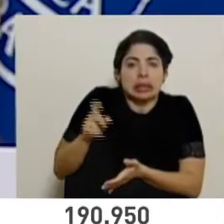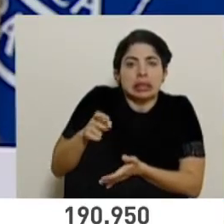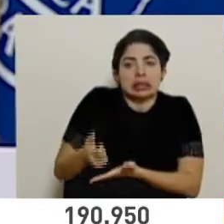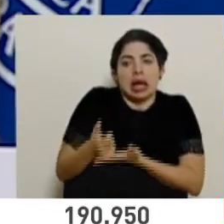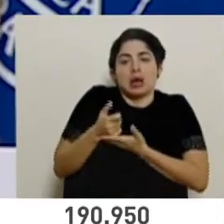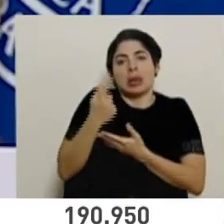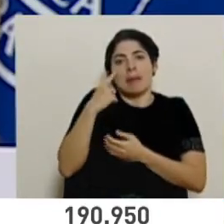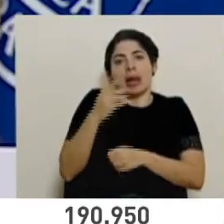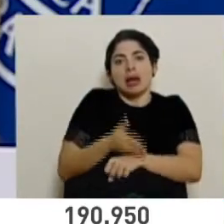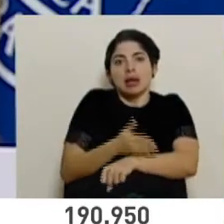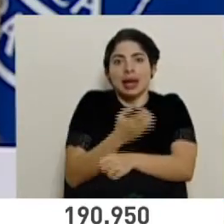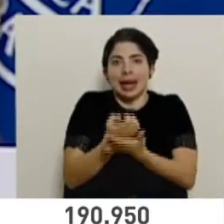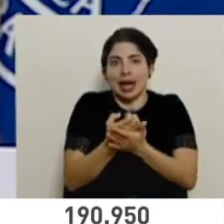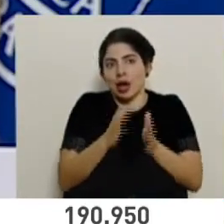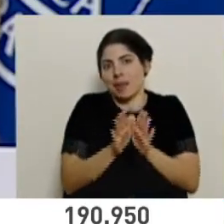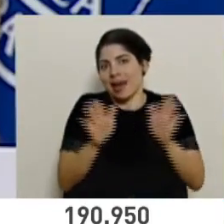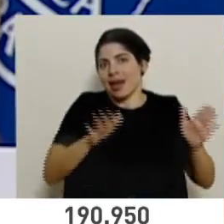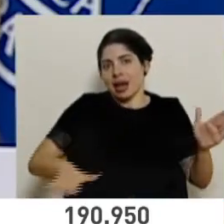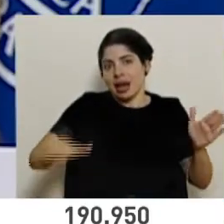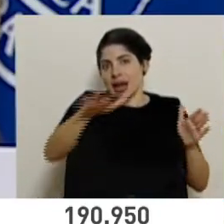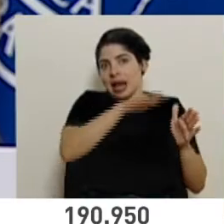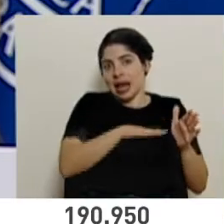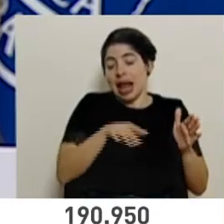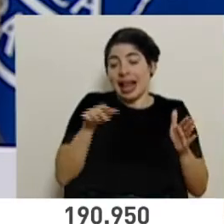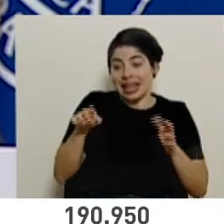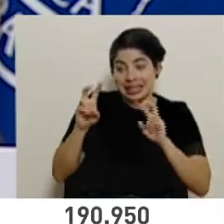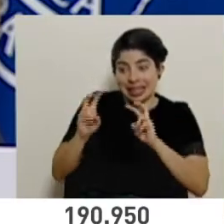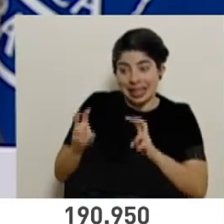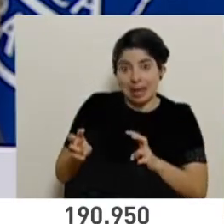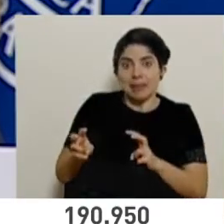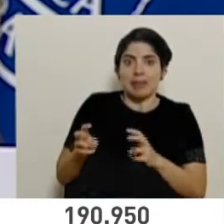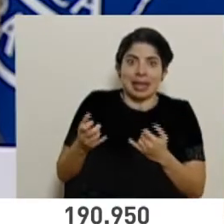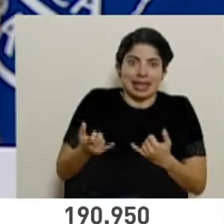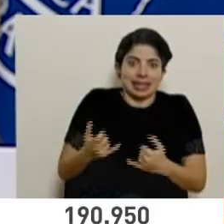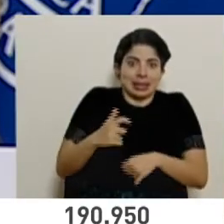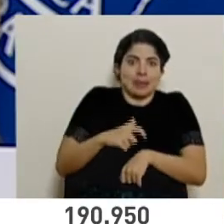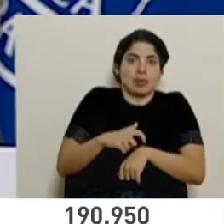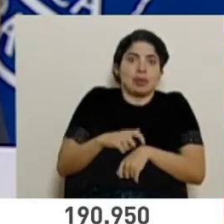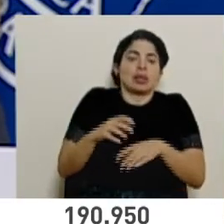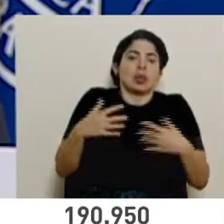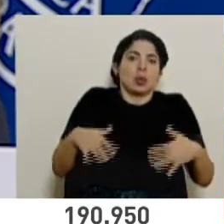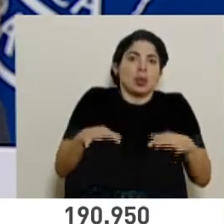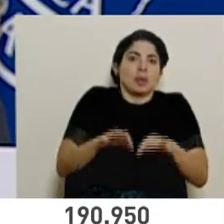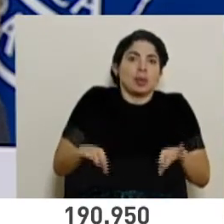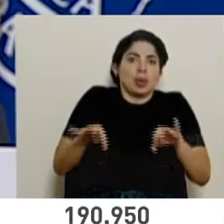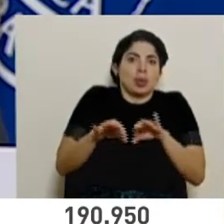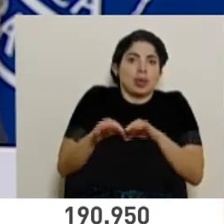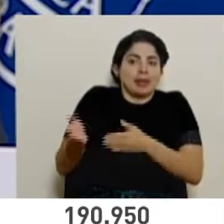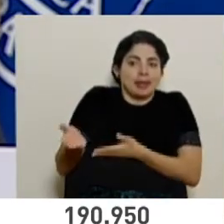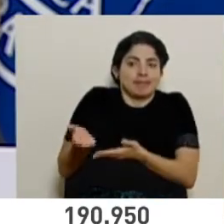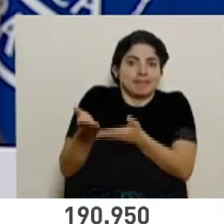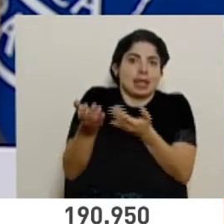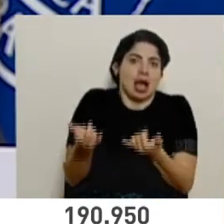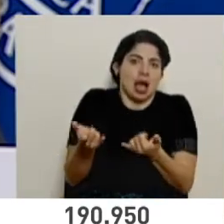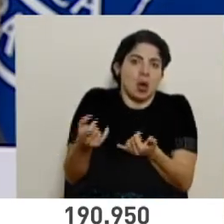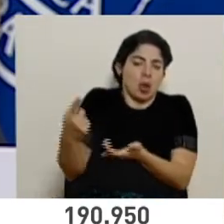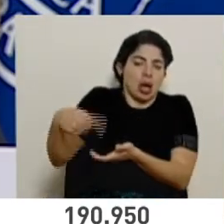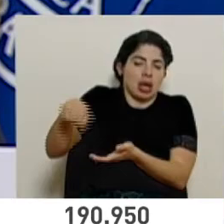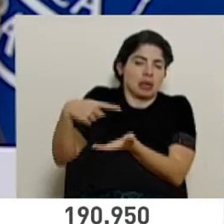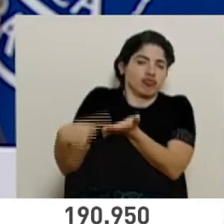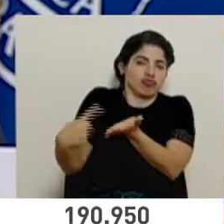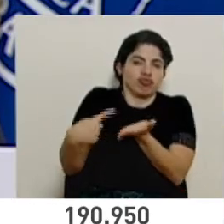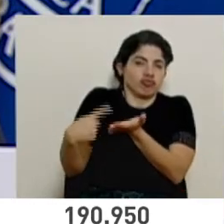de toda nuestra economía en su totalidad, y en estos momentos pues es bien importante el espacio actual para la